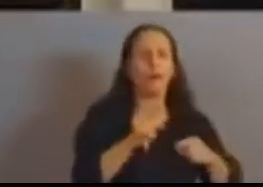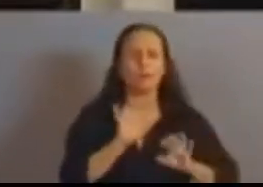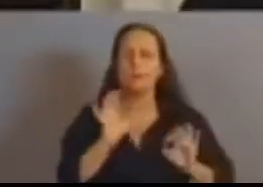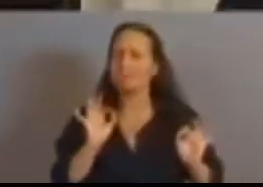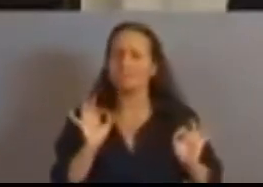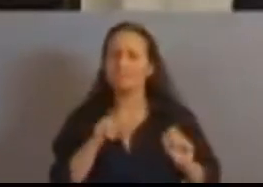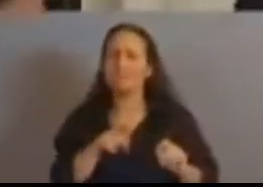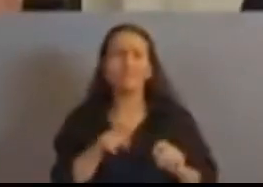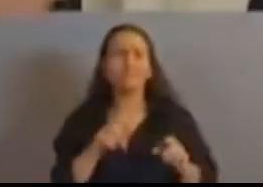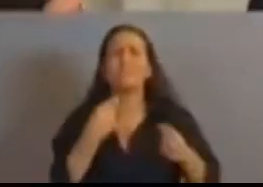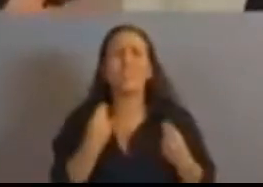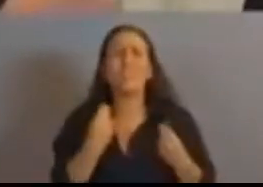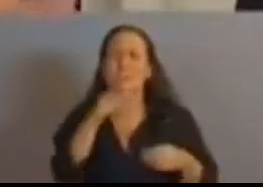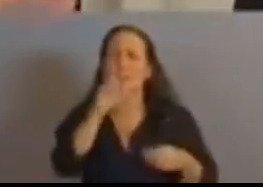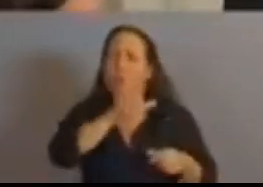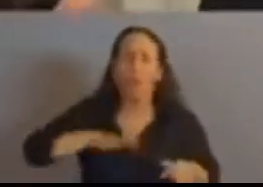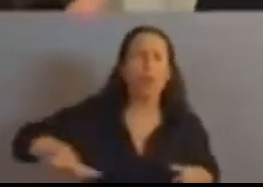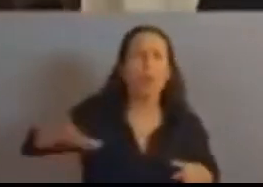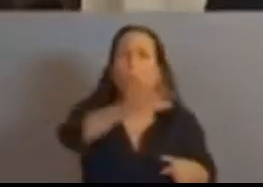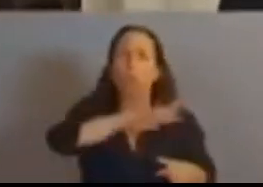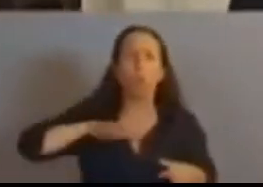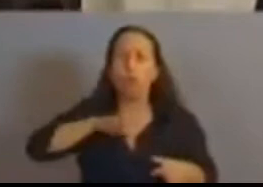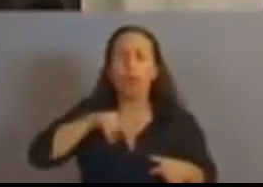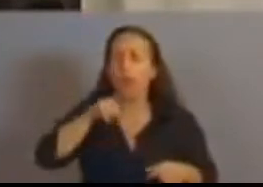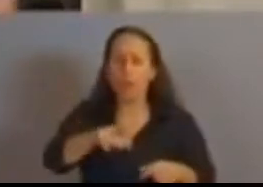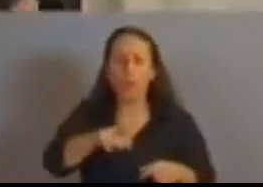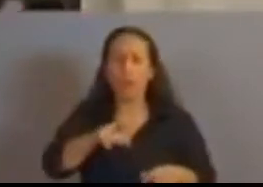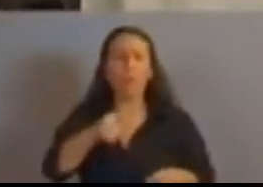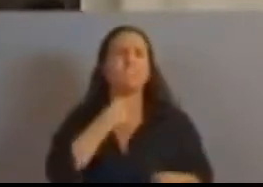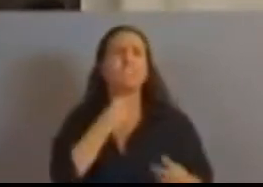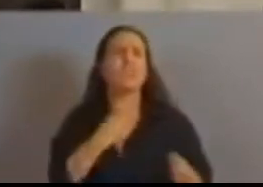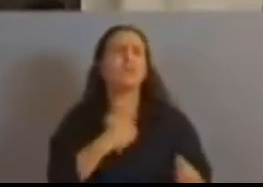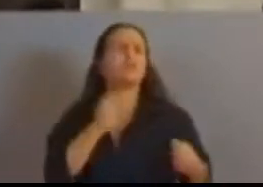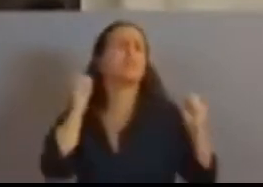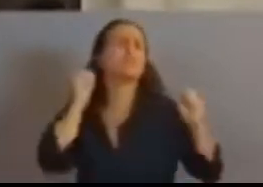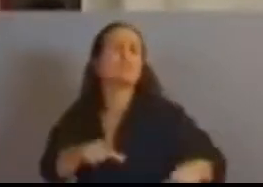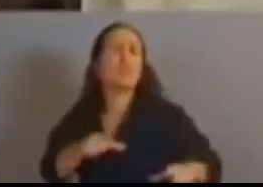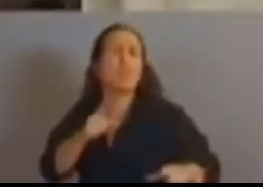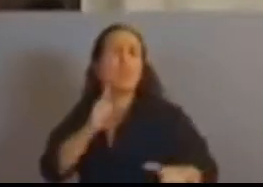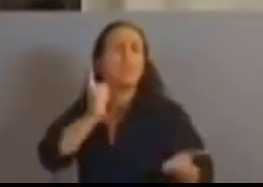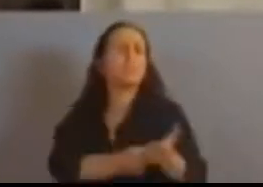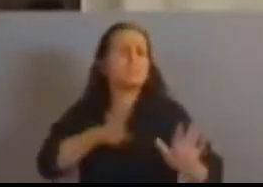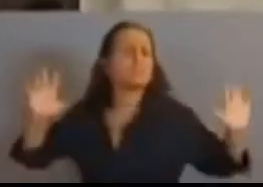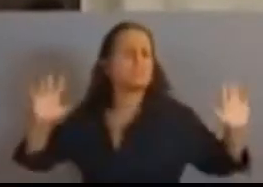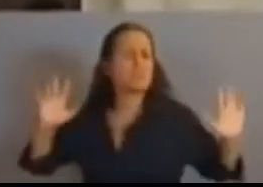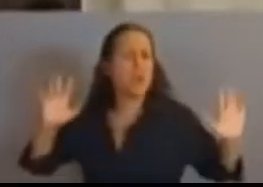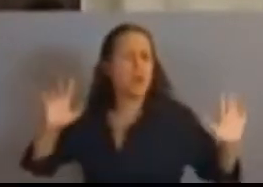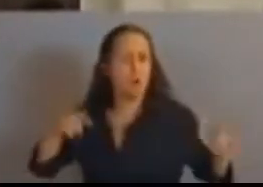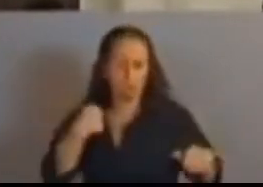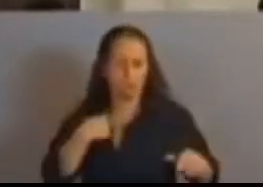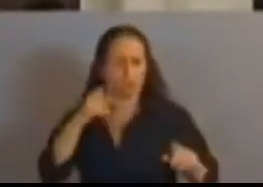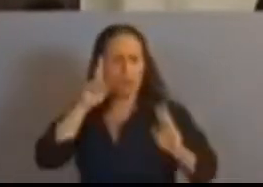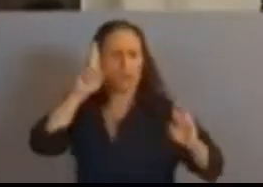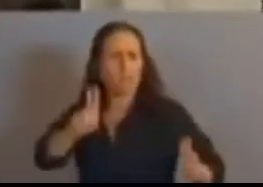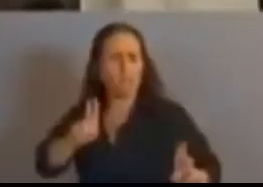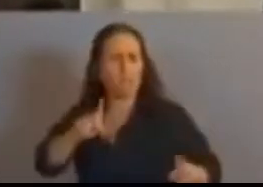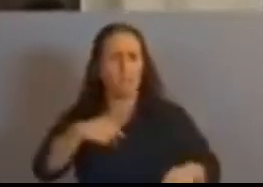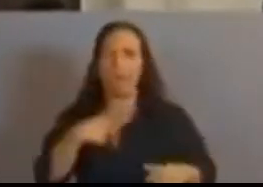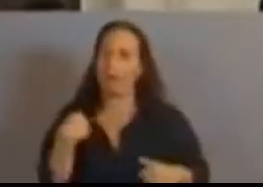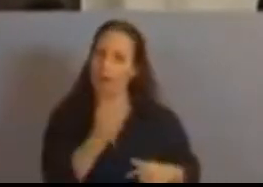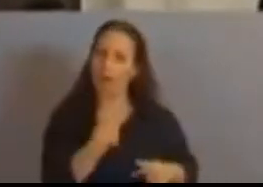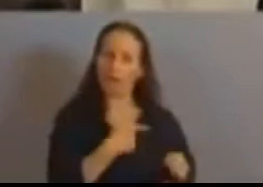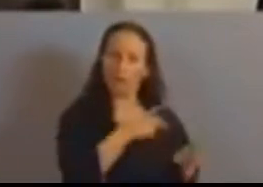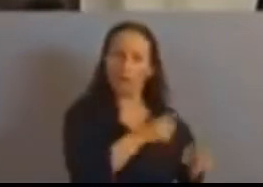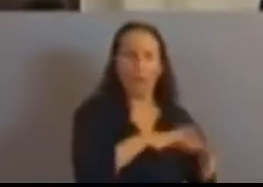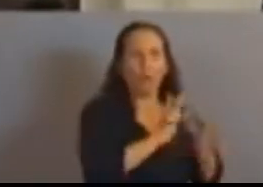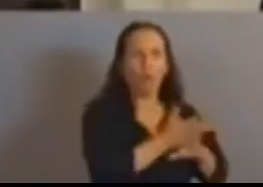la voluntad del pueblo. Nunca se me ocurrió no respetar la voluntad del pueblo chileno porque hubieran elegido en lugar